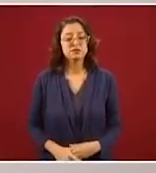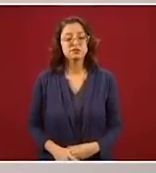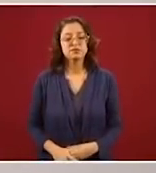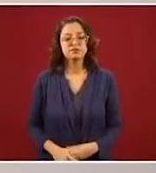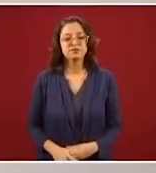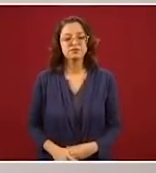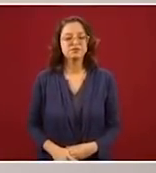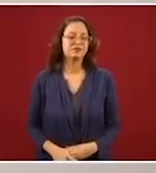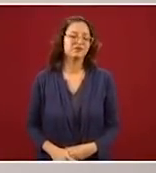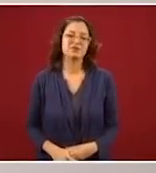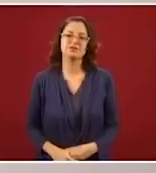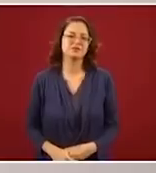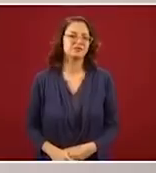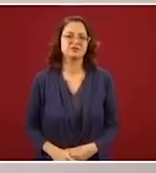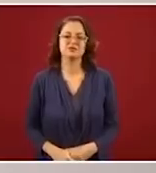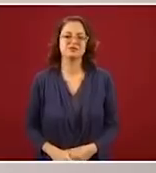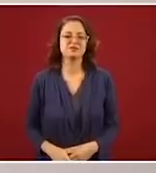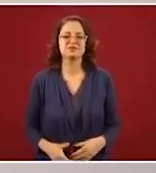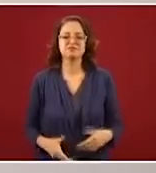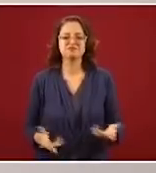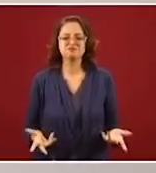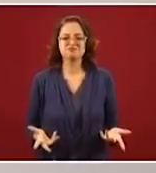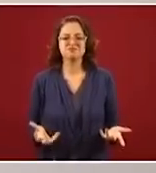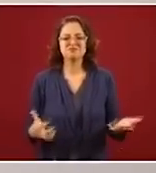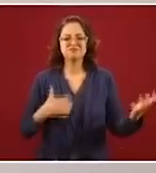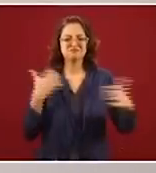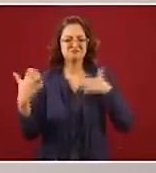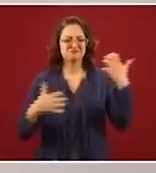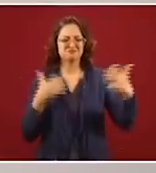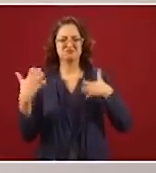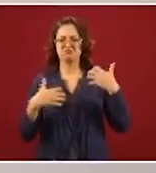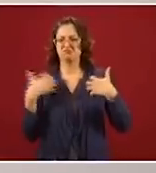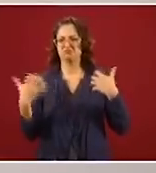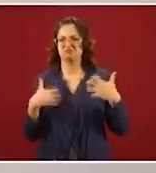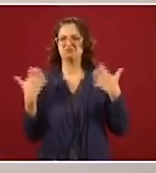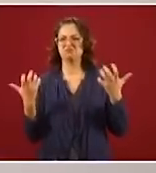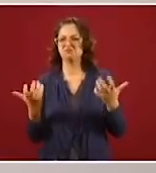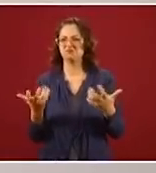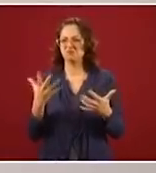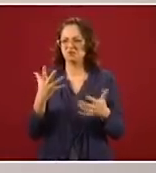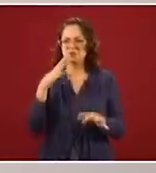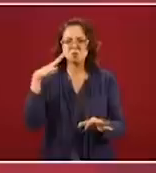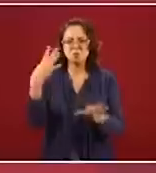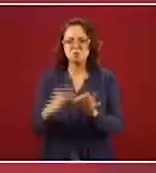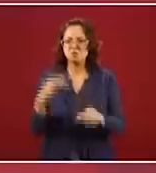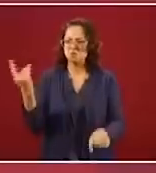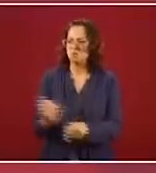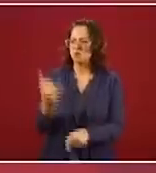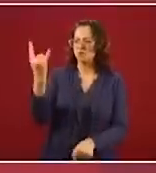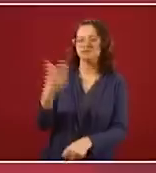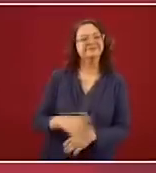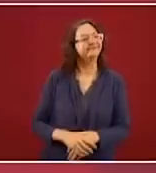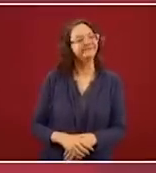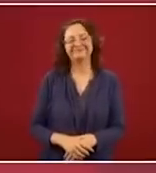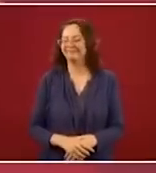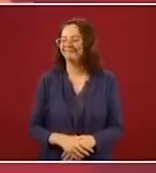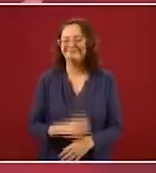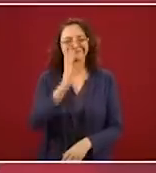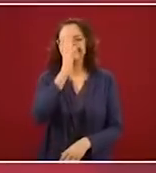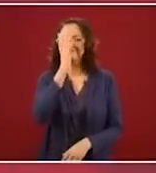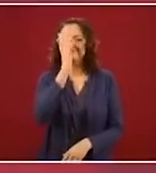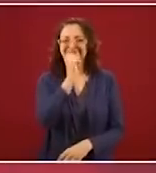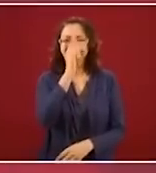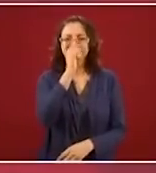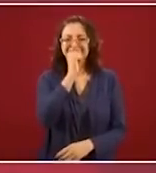O sea, no podemos actuar de manera irresponsable. Y en el caso de las casetas, no hay una